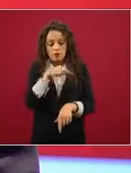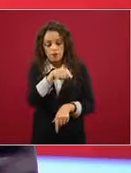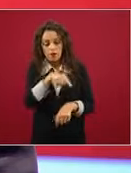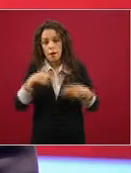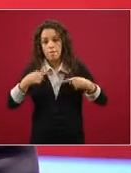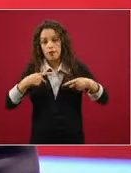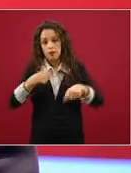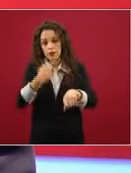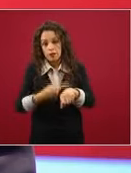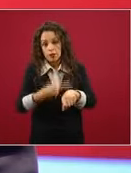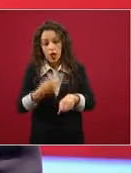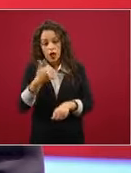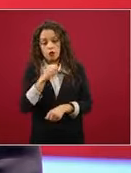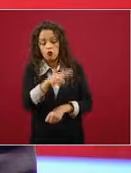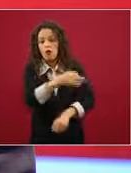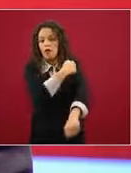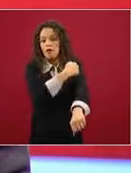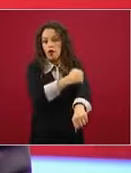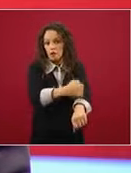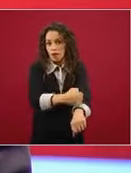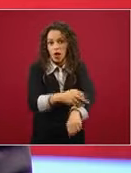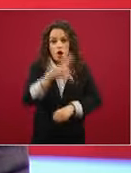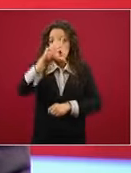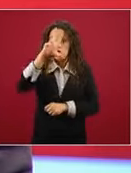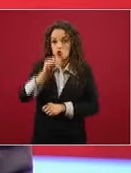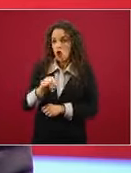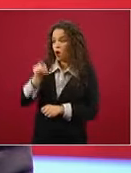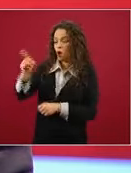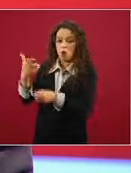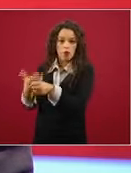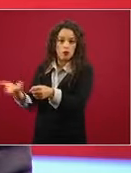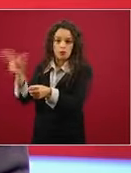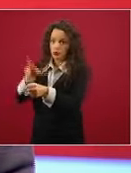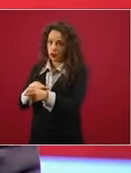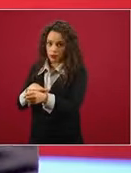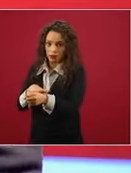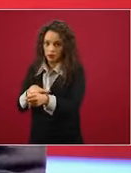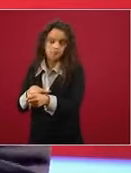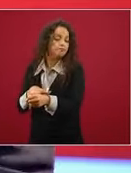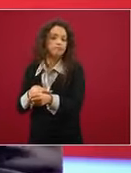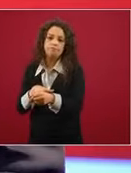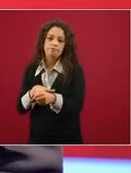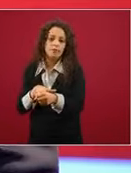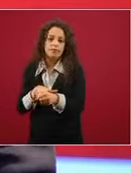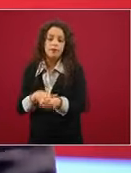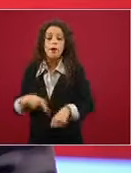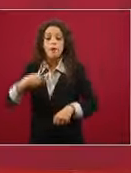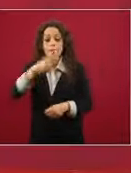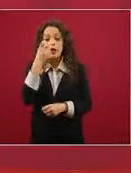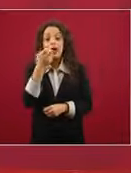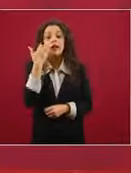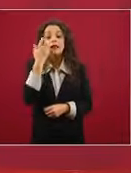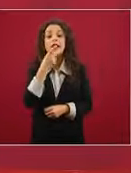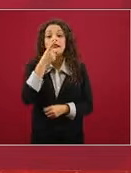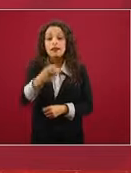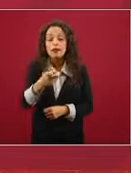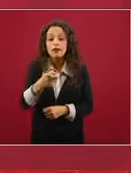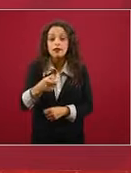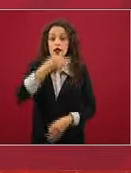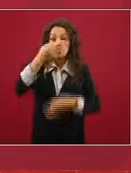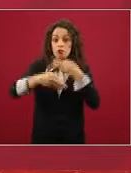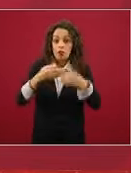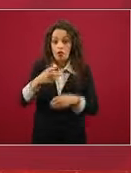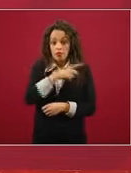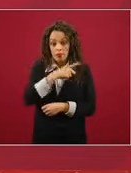es propiedad de la familia. Eso no quiere decir que en todos los casos haya que portar el expediente. Y el documento